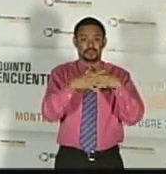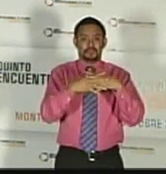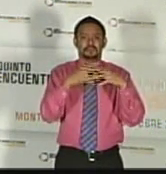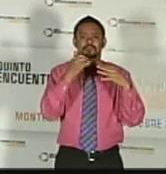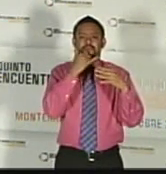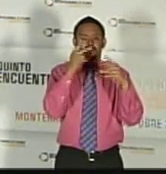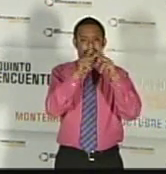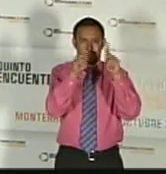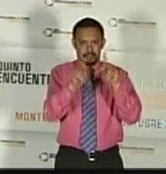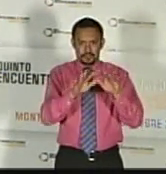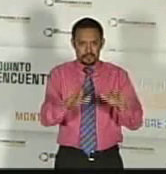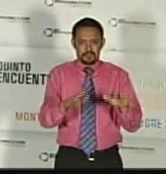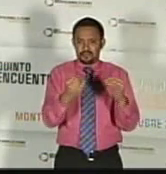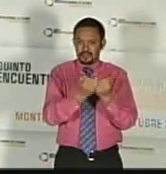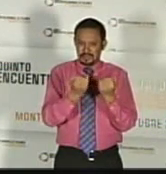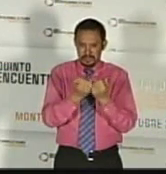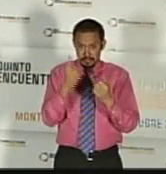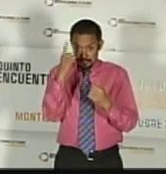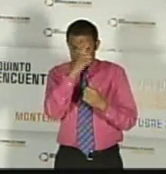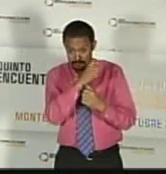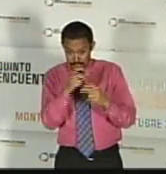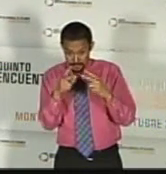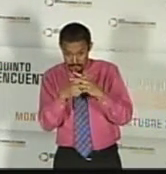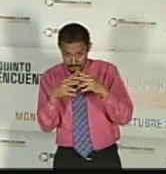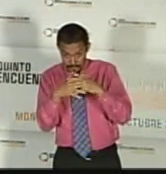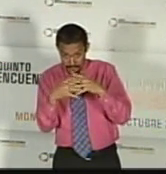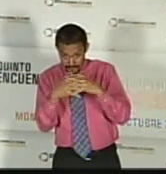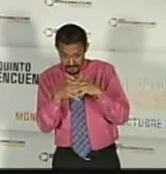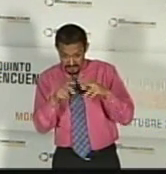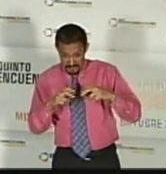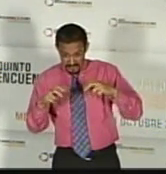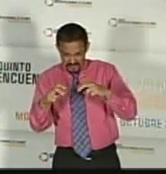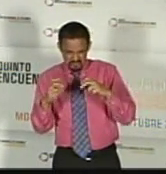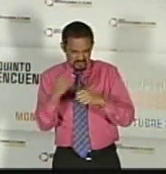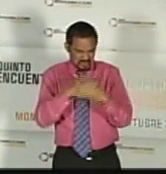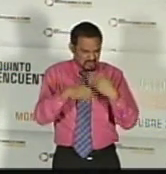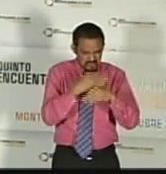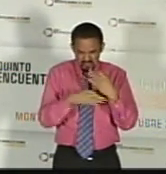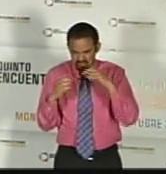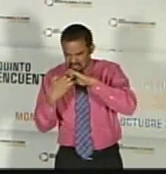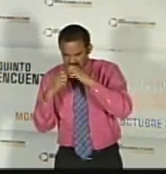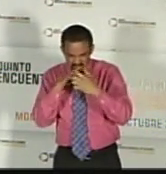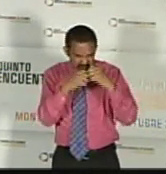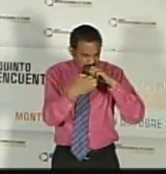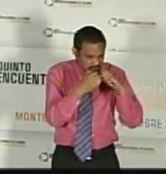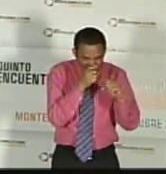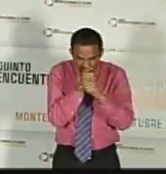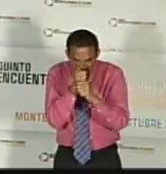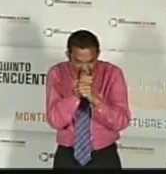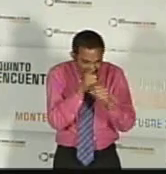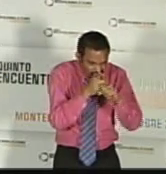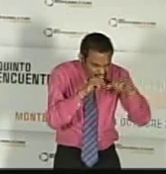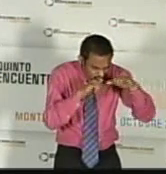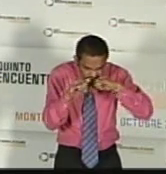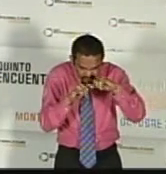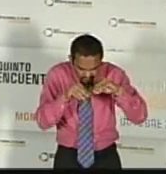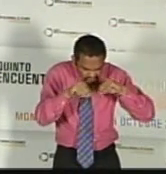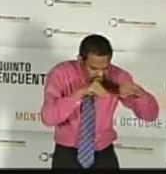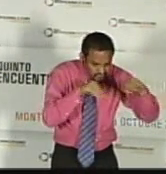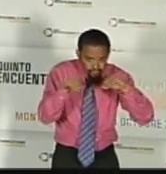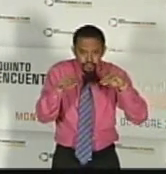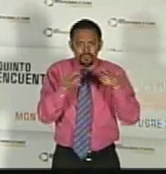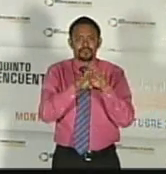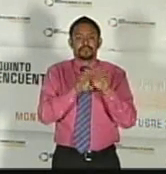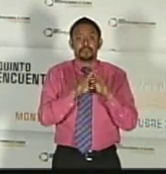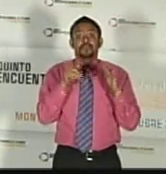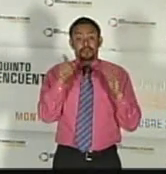tan sofisticada como la sala de guerra. En la sala de guerra le seguimos la pista a todos los enemigos y cómo los vamos a derrotar. En la sala